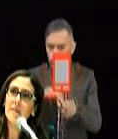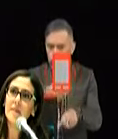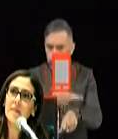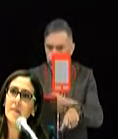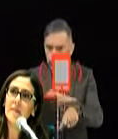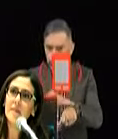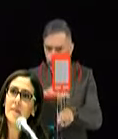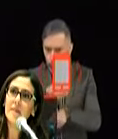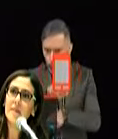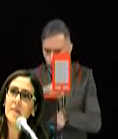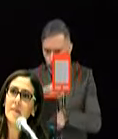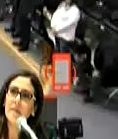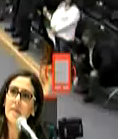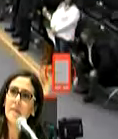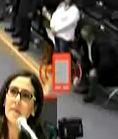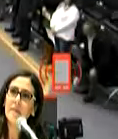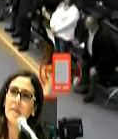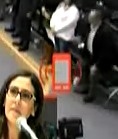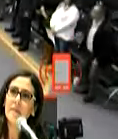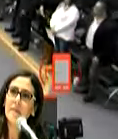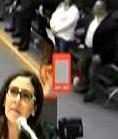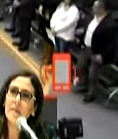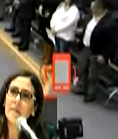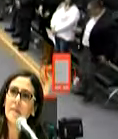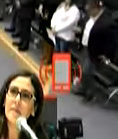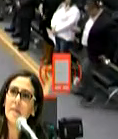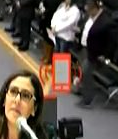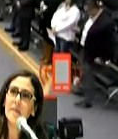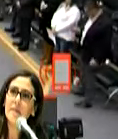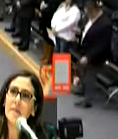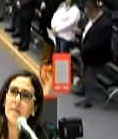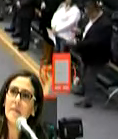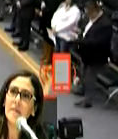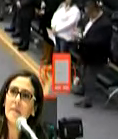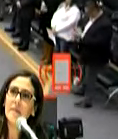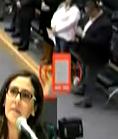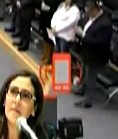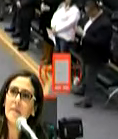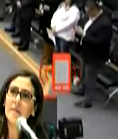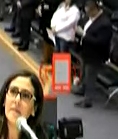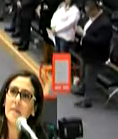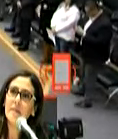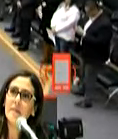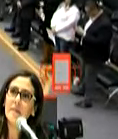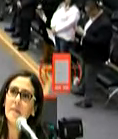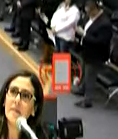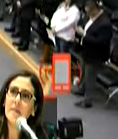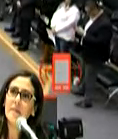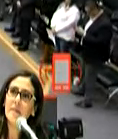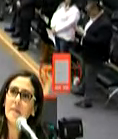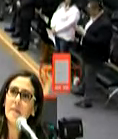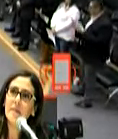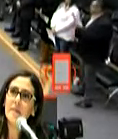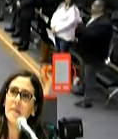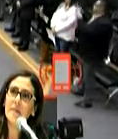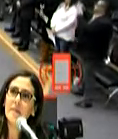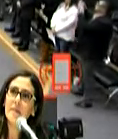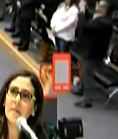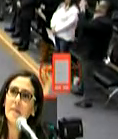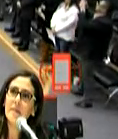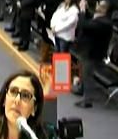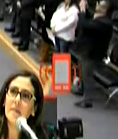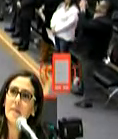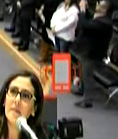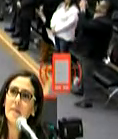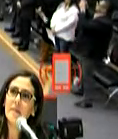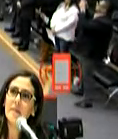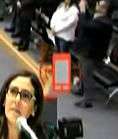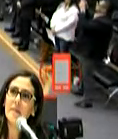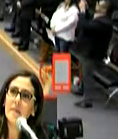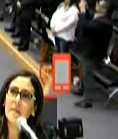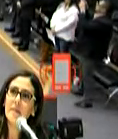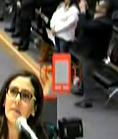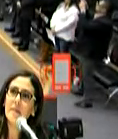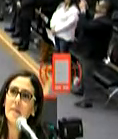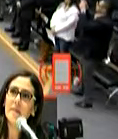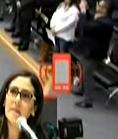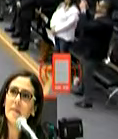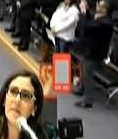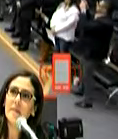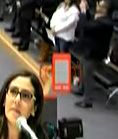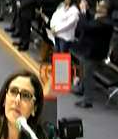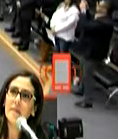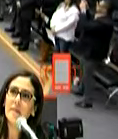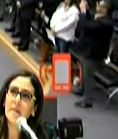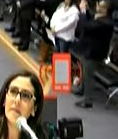ahora no los habíamos tenido, pero confío en que podamos seguir avanzando en esta colegialidad. Se